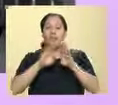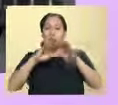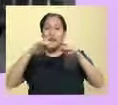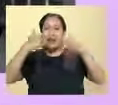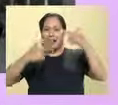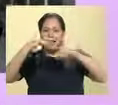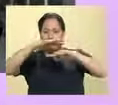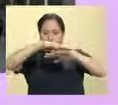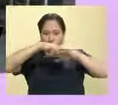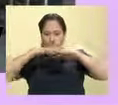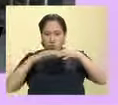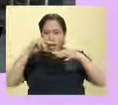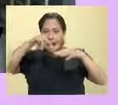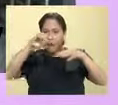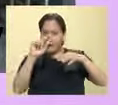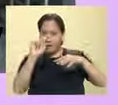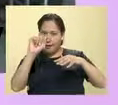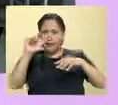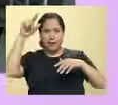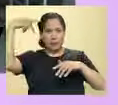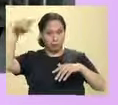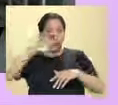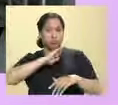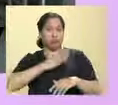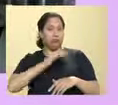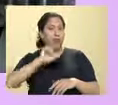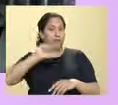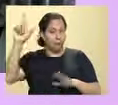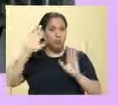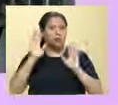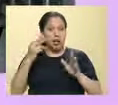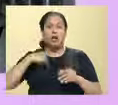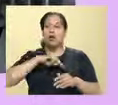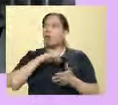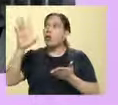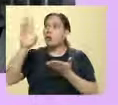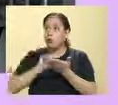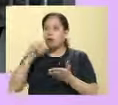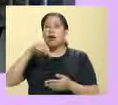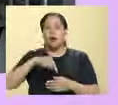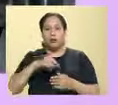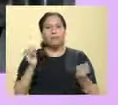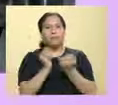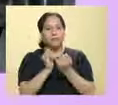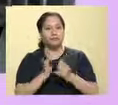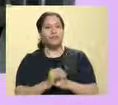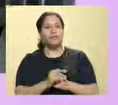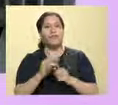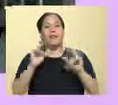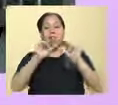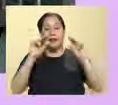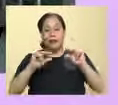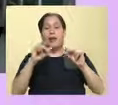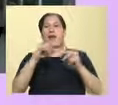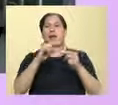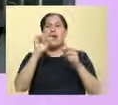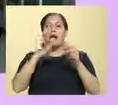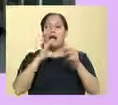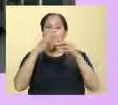nata? Que es tan famoso, es en España. Ah, ya lo bien. Tenemos nosotros aquí. Tenemos el helado de